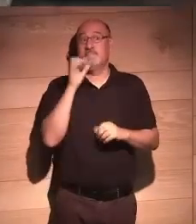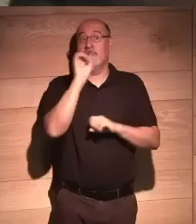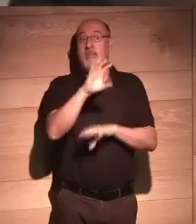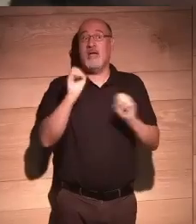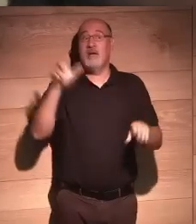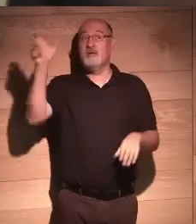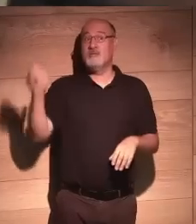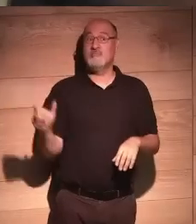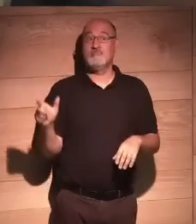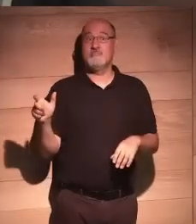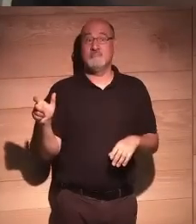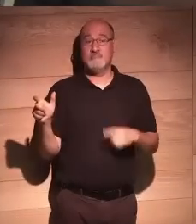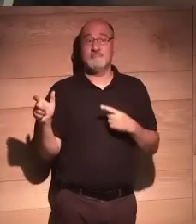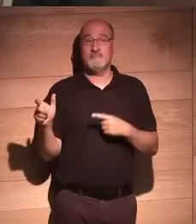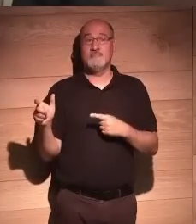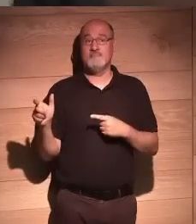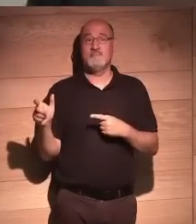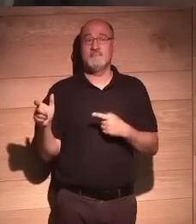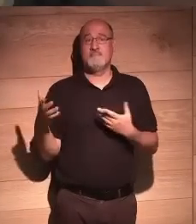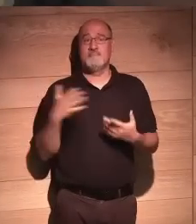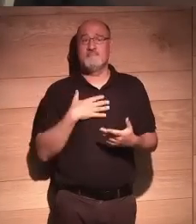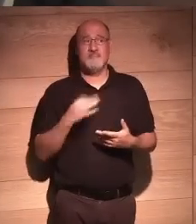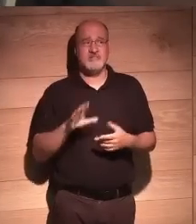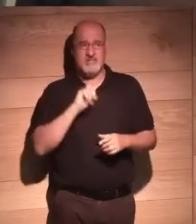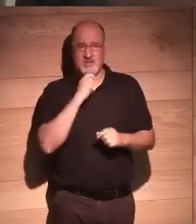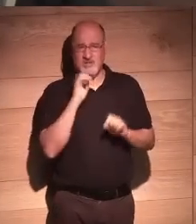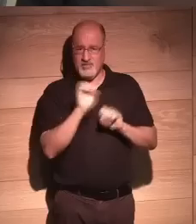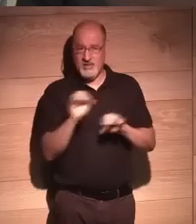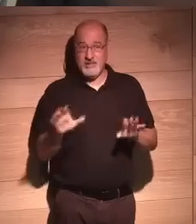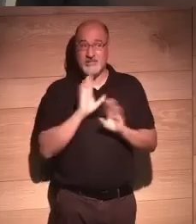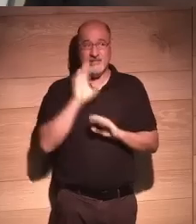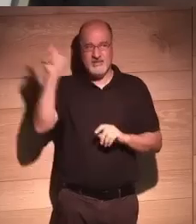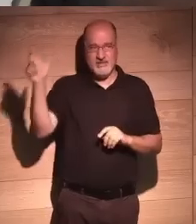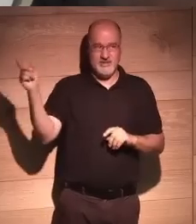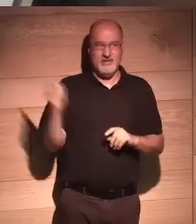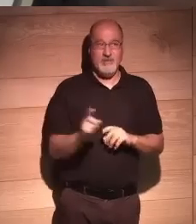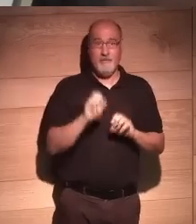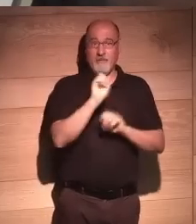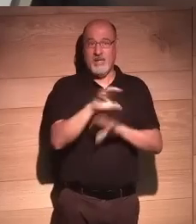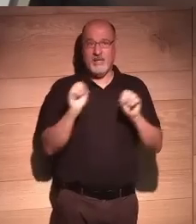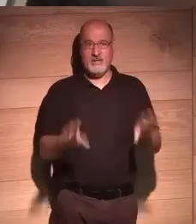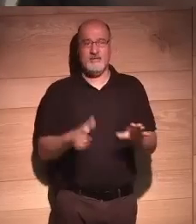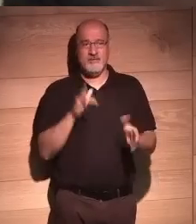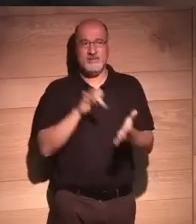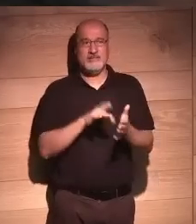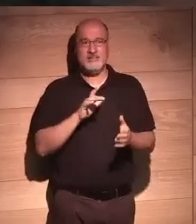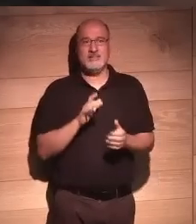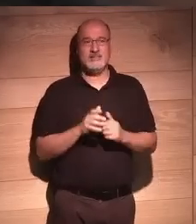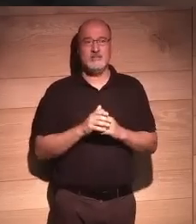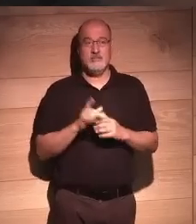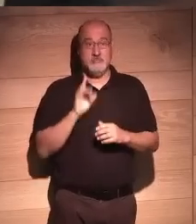mago debía Odio tener... la magia. Bueno, si eres mago, más bien odias lo que va a pasar. Y es que de